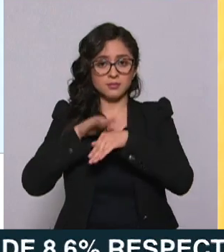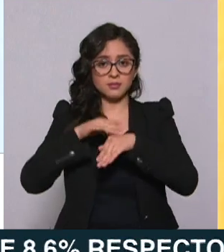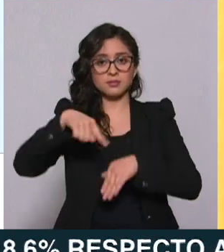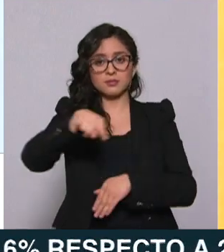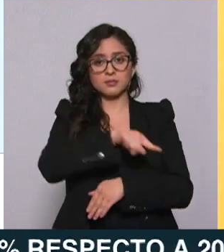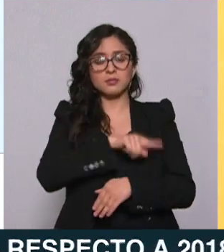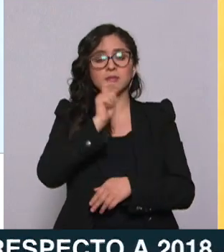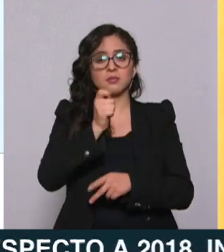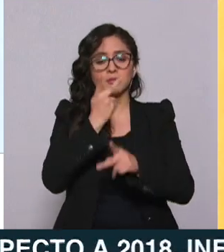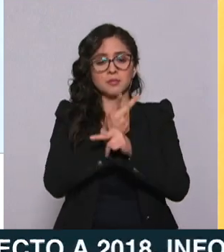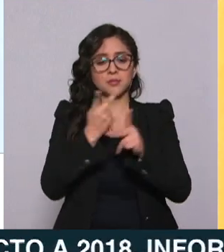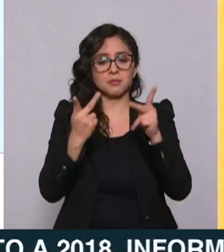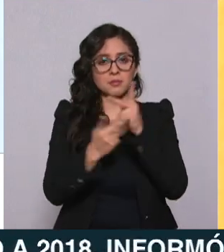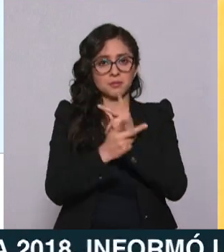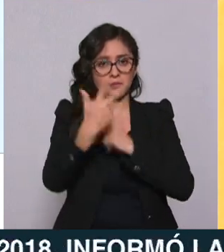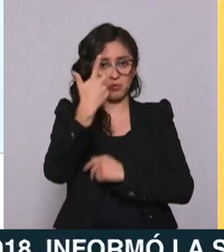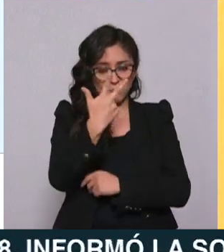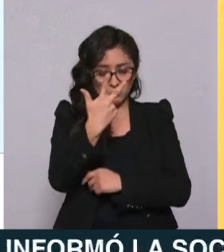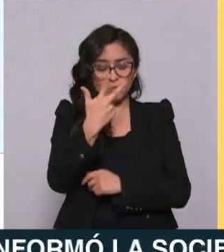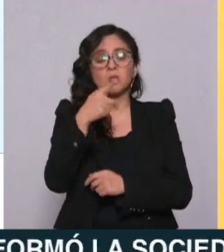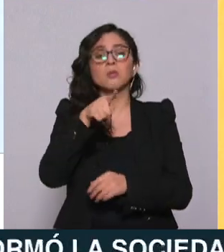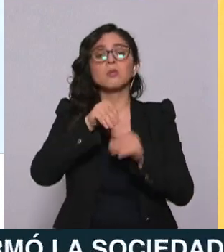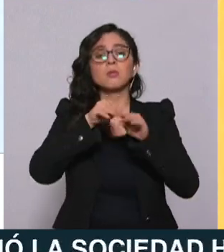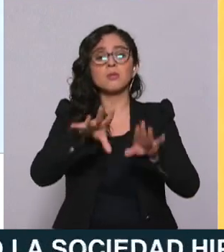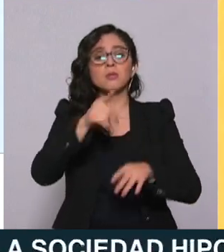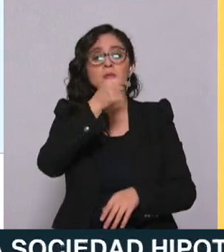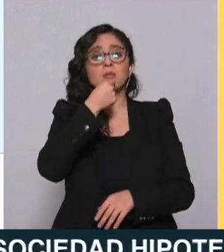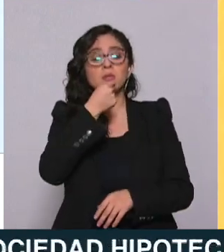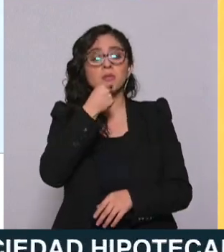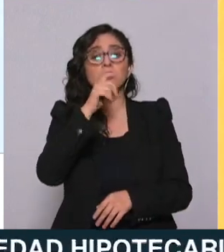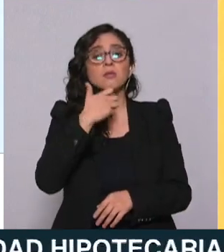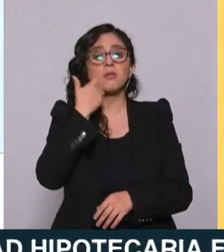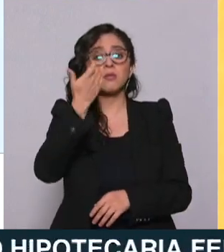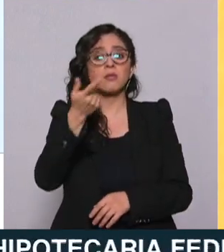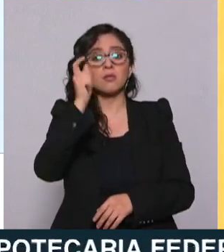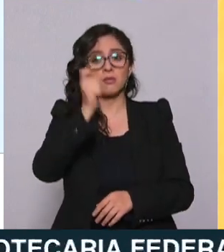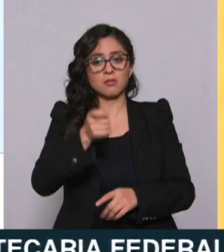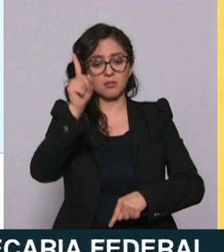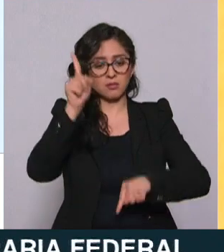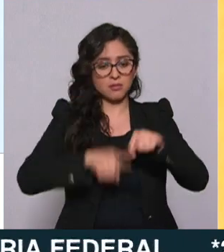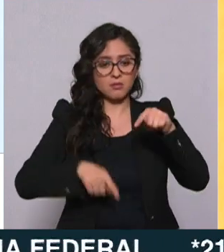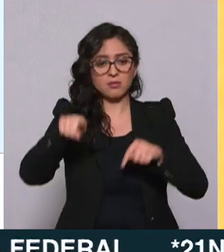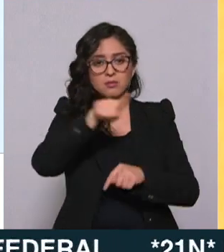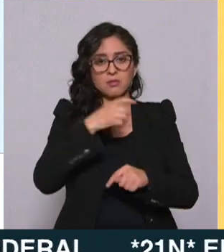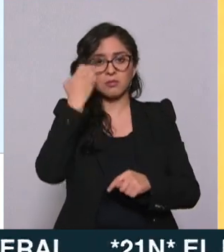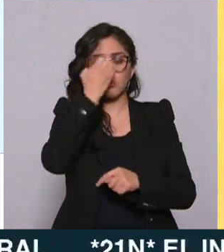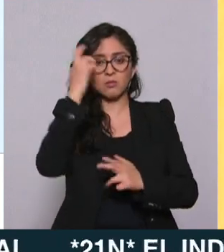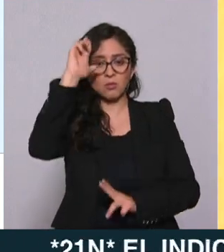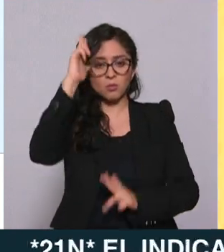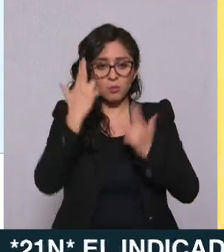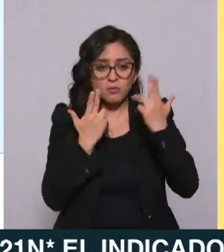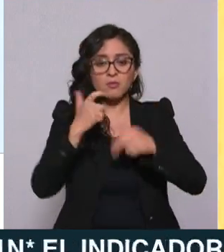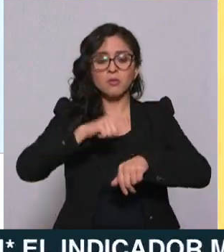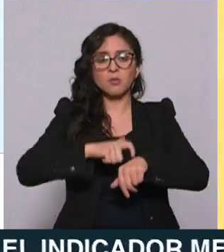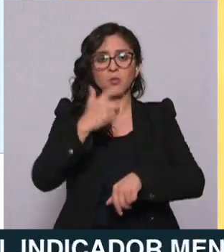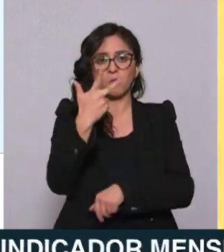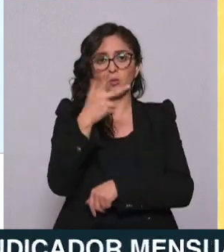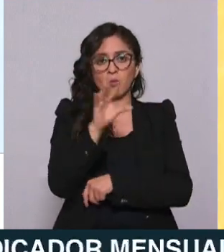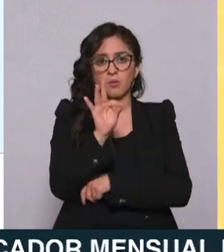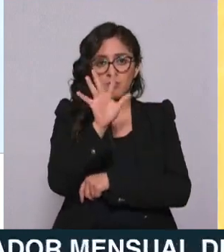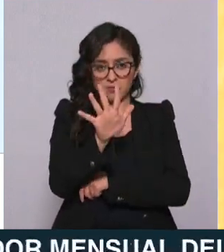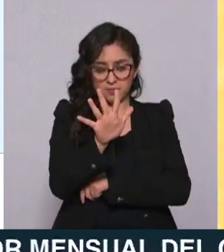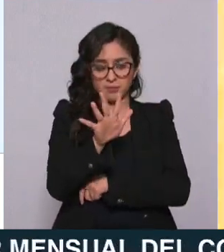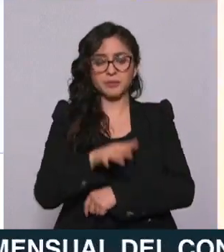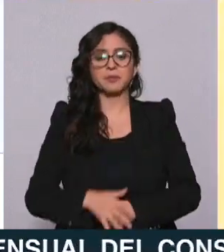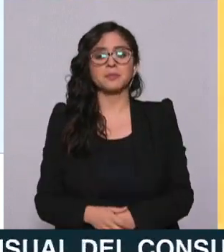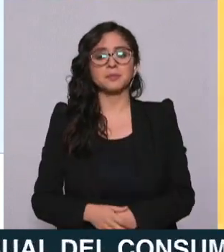Sin Censura de que habían unos niños que querían romper el paro a las 8:45. Estos niños